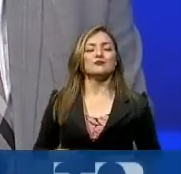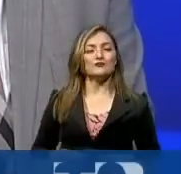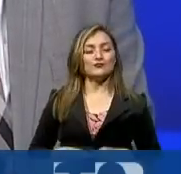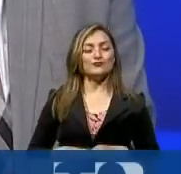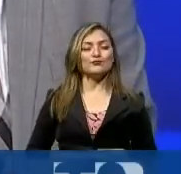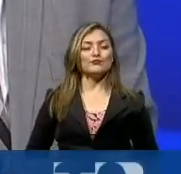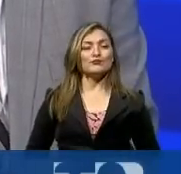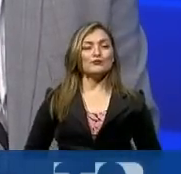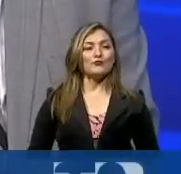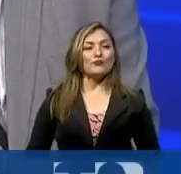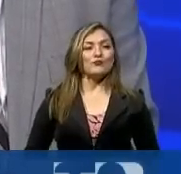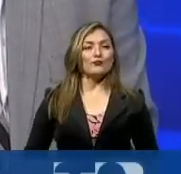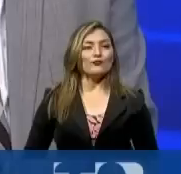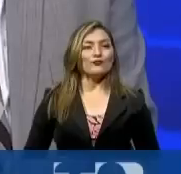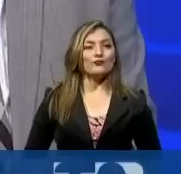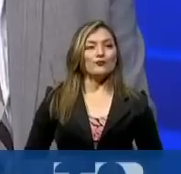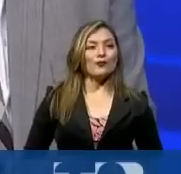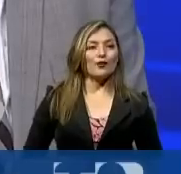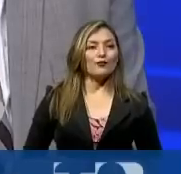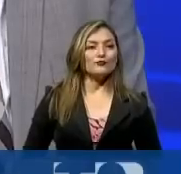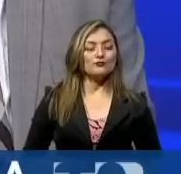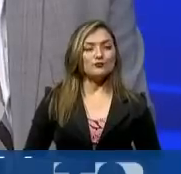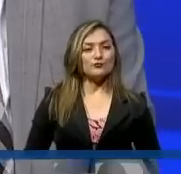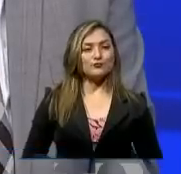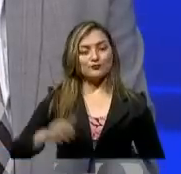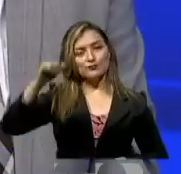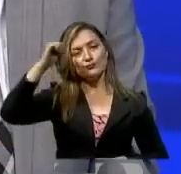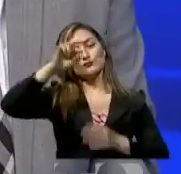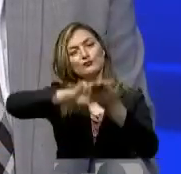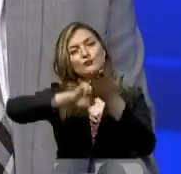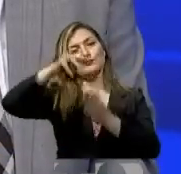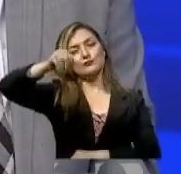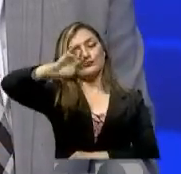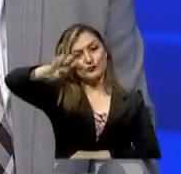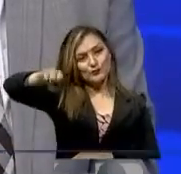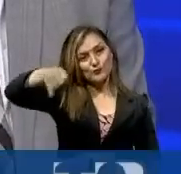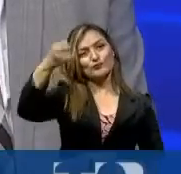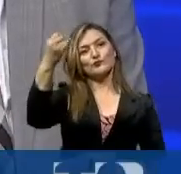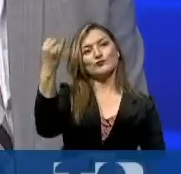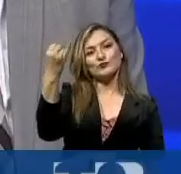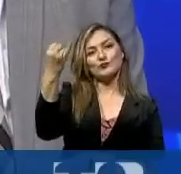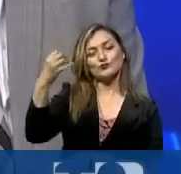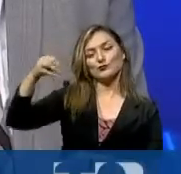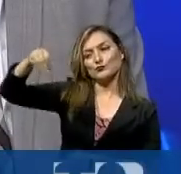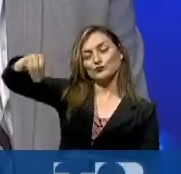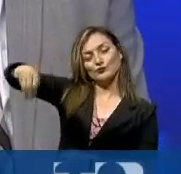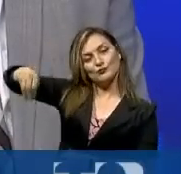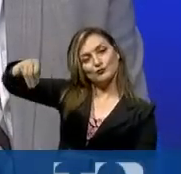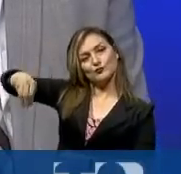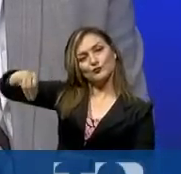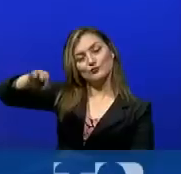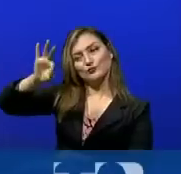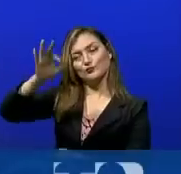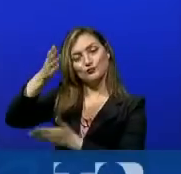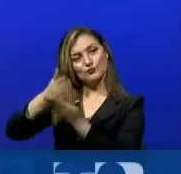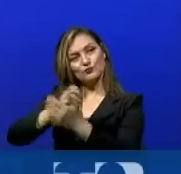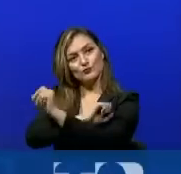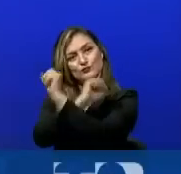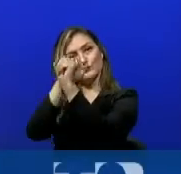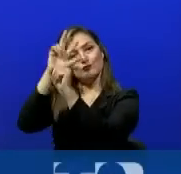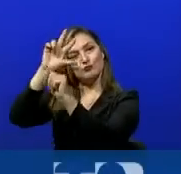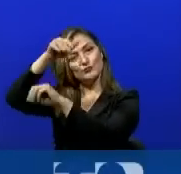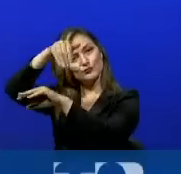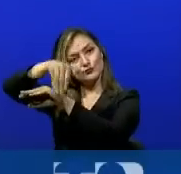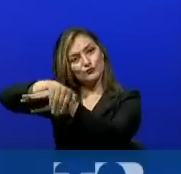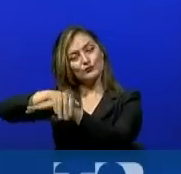carpeta? Bueno, dispuesto el día de ayer de que sesionemos los días martes y jueves. Martes, 9:30 de la mañana y